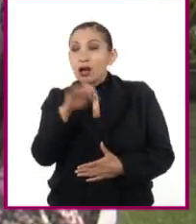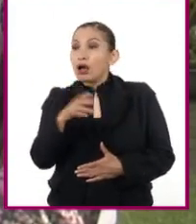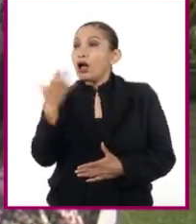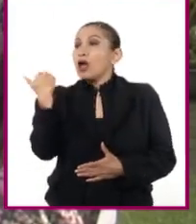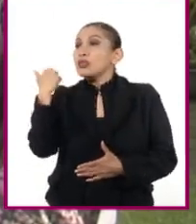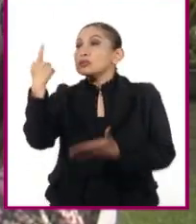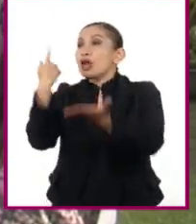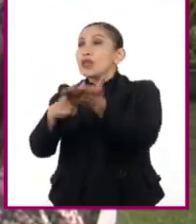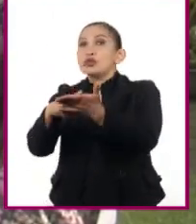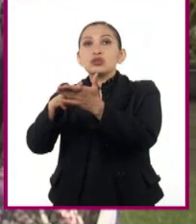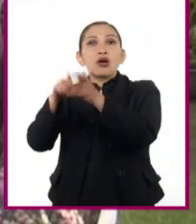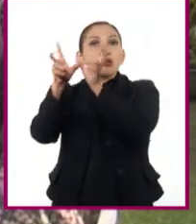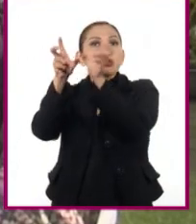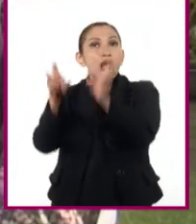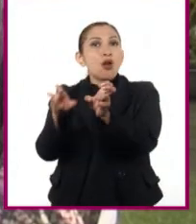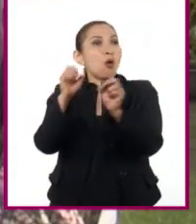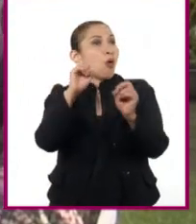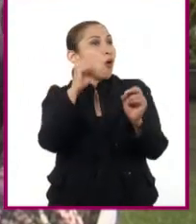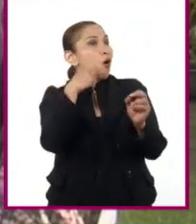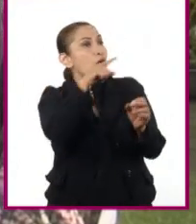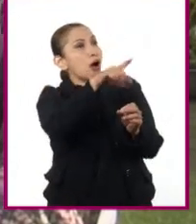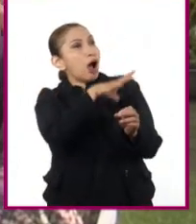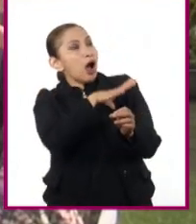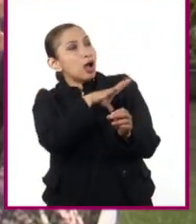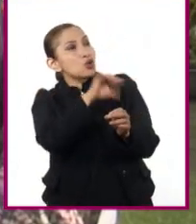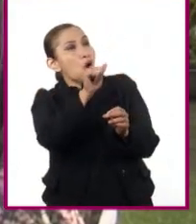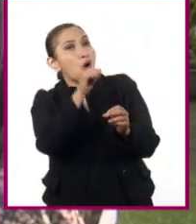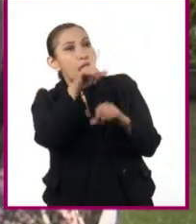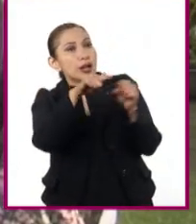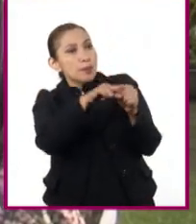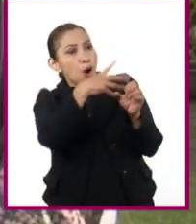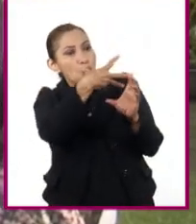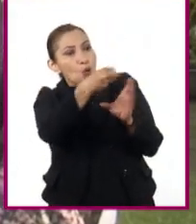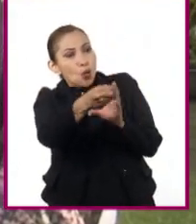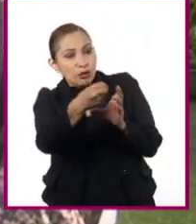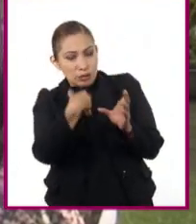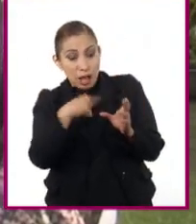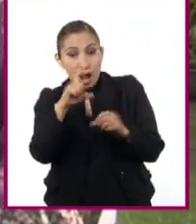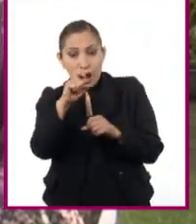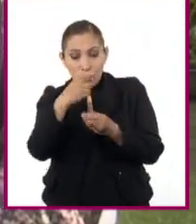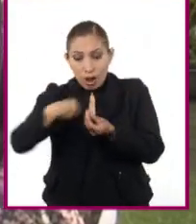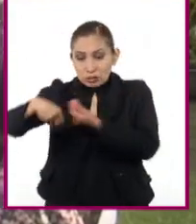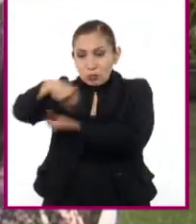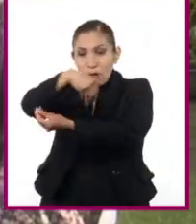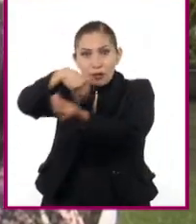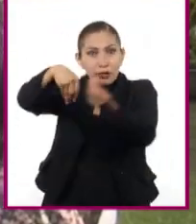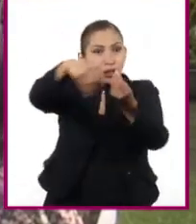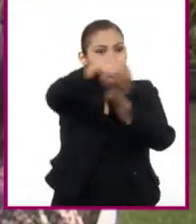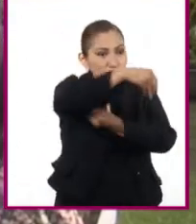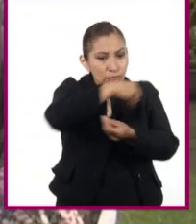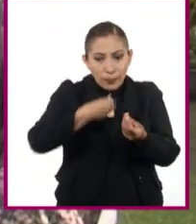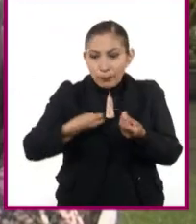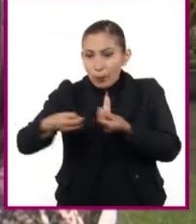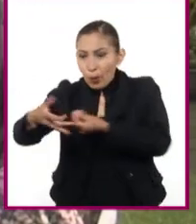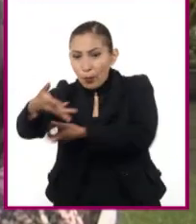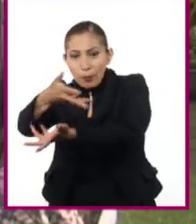estuvo alguna vez en un glaciar o pasó o la tomó algún bicho o yo qué sé, ¿no? El agua realmente es algo que está